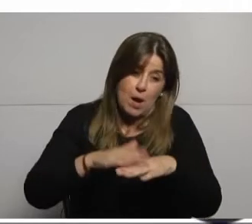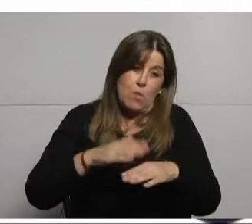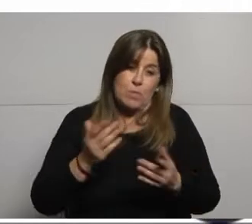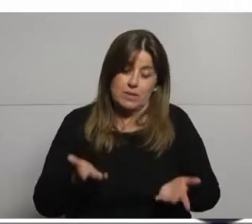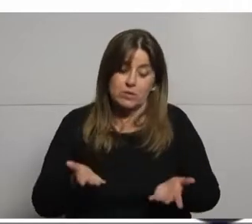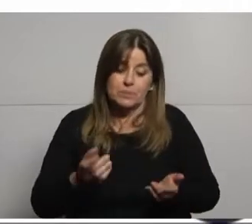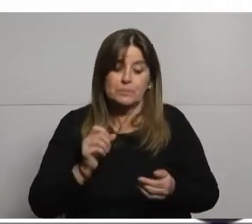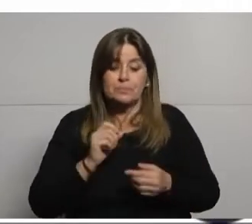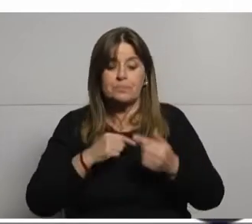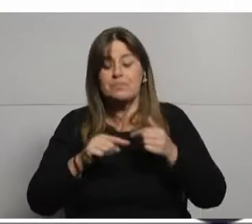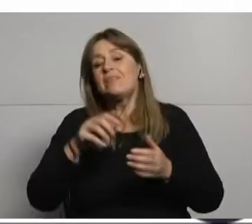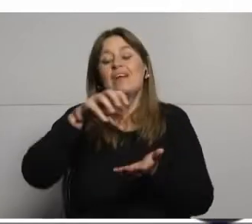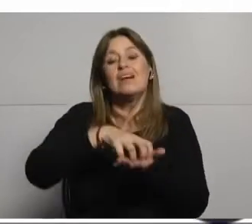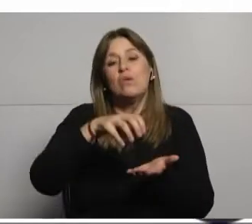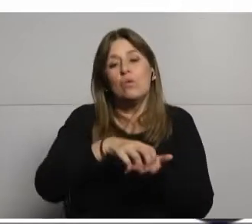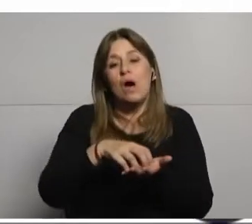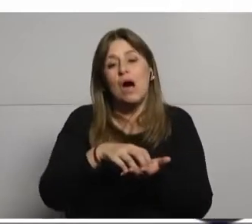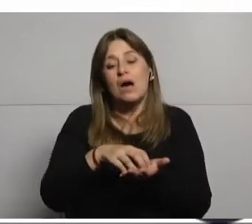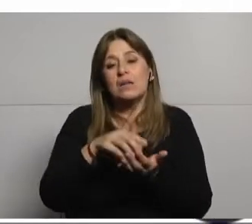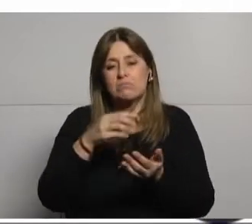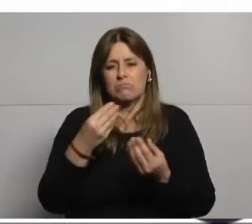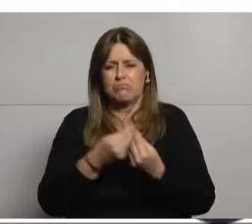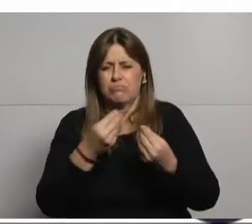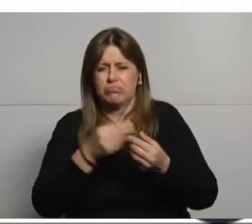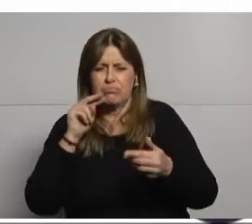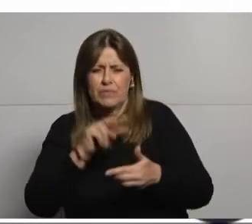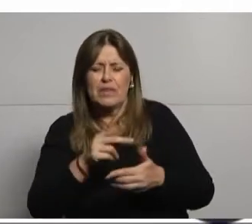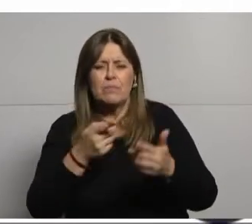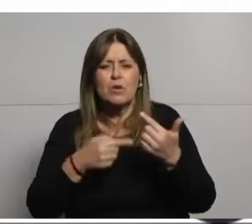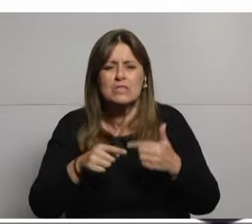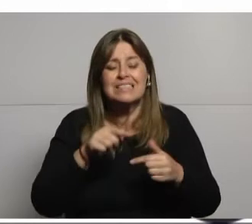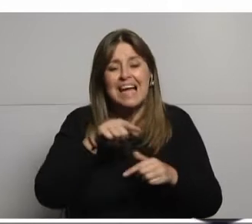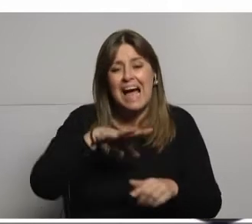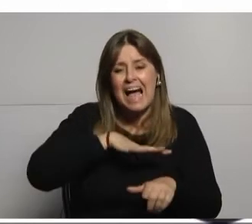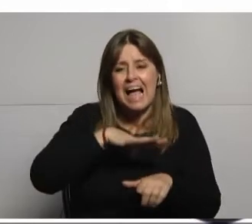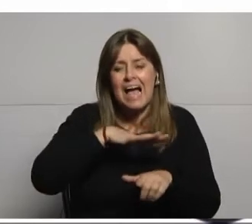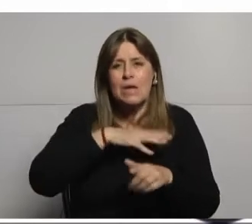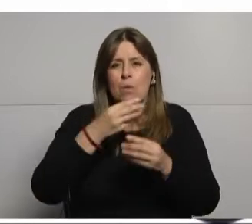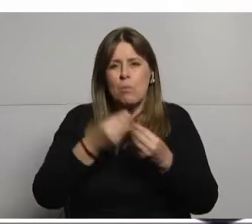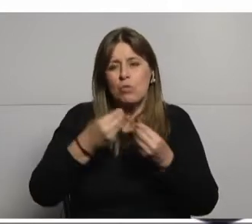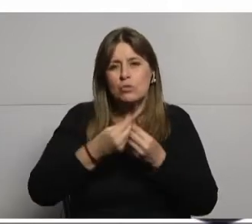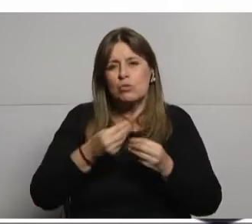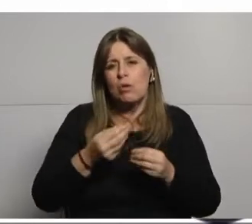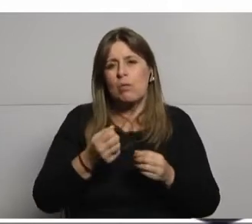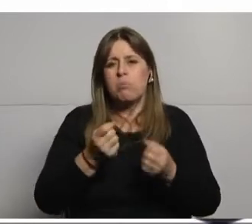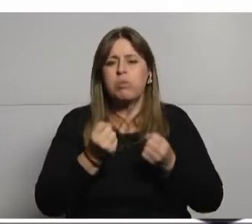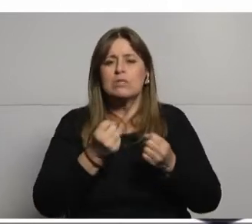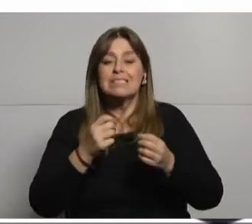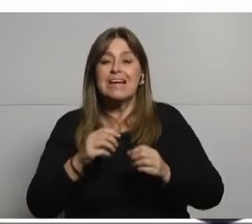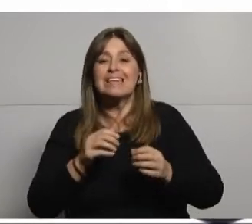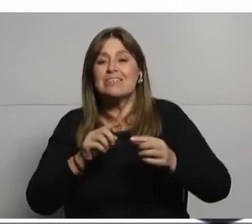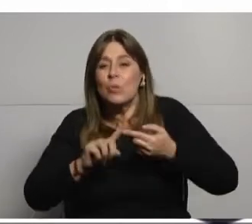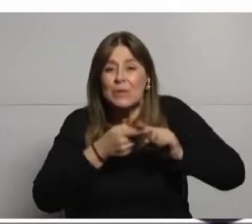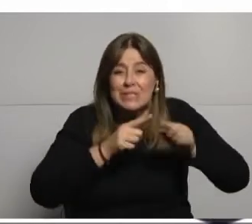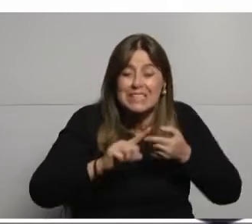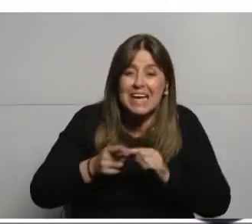momento. Entonces, de ese lugar hemos visto mucho de eso y creo que ahí hay mucho potencial incluso y sinergias a